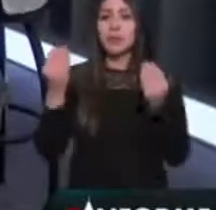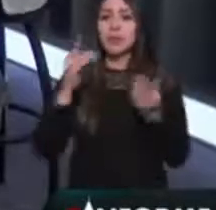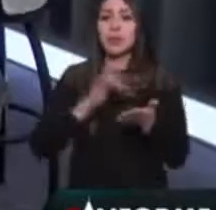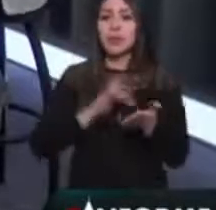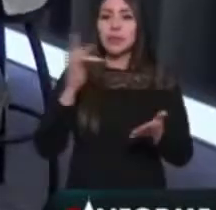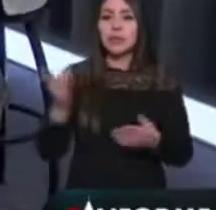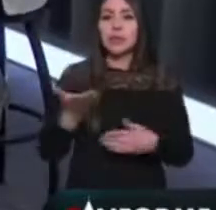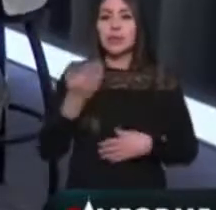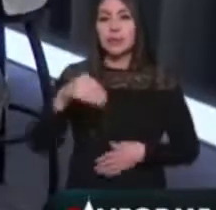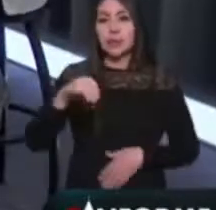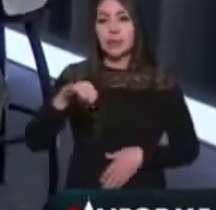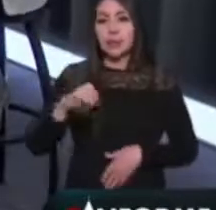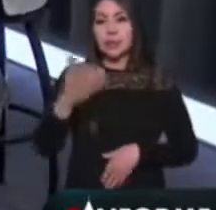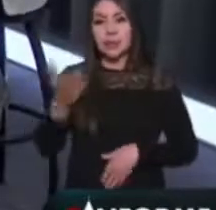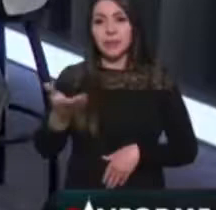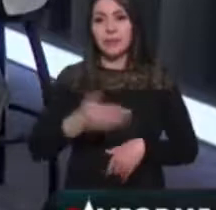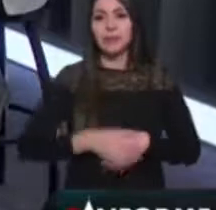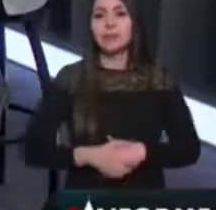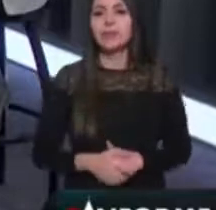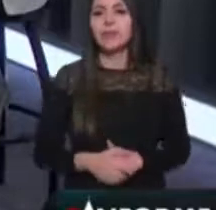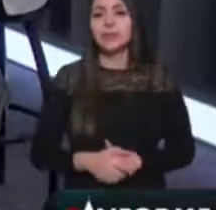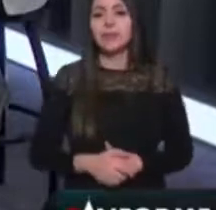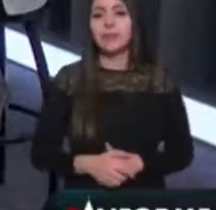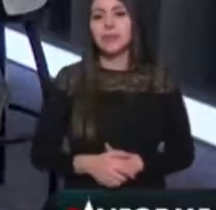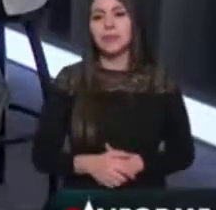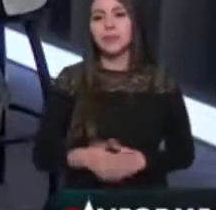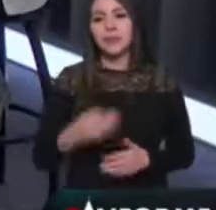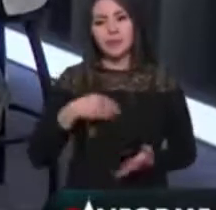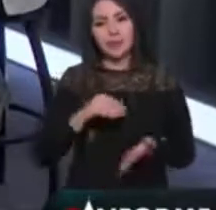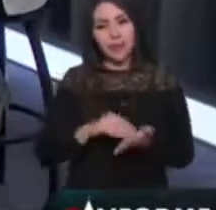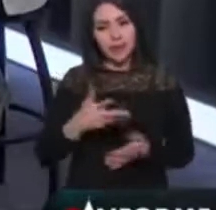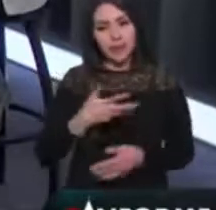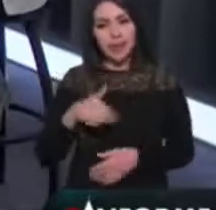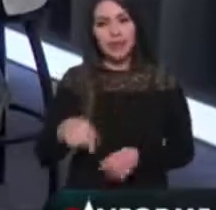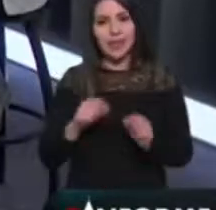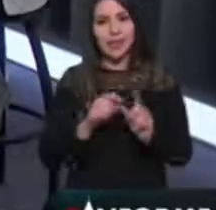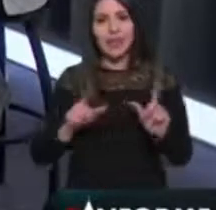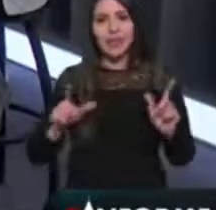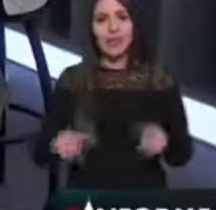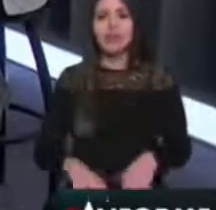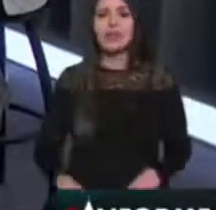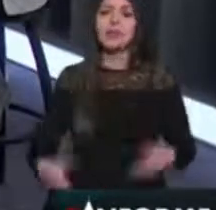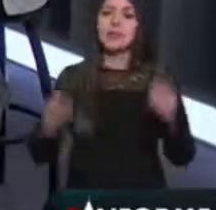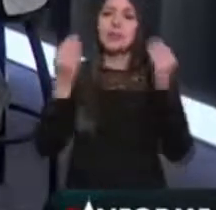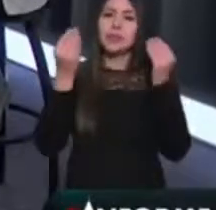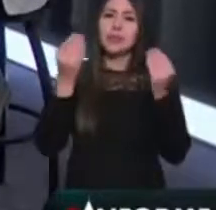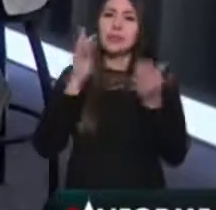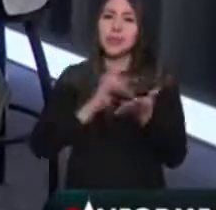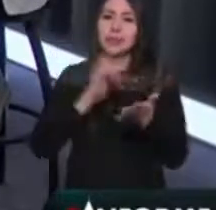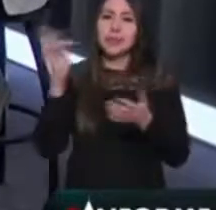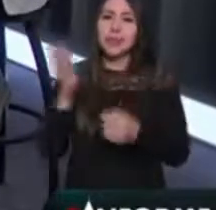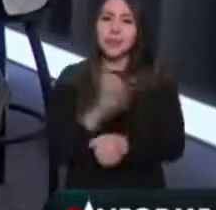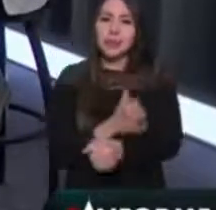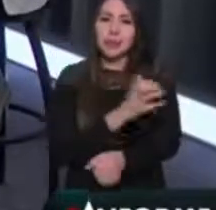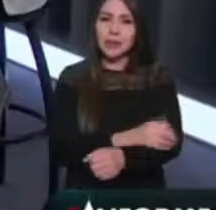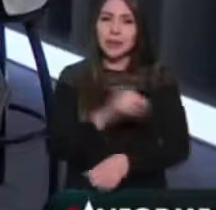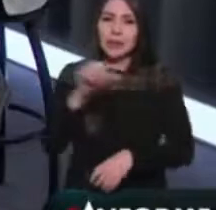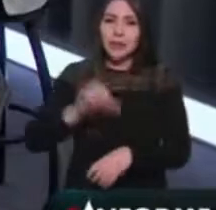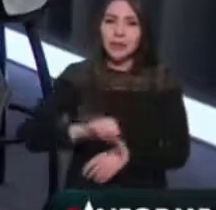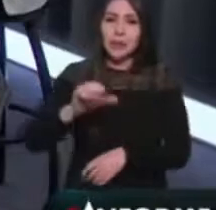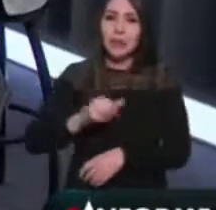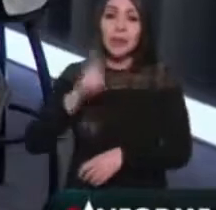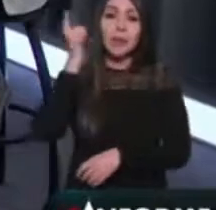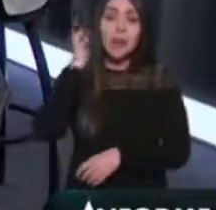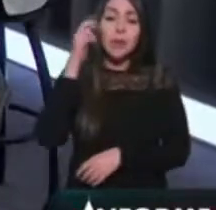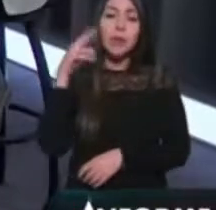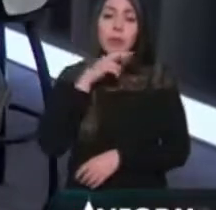¿andas por ahí? Ahí andas aquí estoy, aquí sigo. Gracias, Querida Meme, nos tenemos que despedir. Muchísimas gracias por acompañarnos hoy. Esperamos platicar